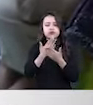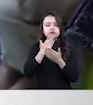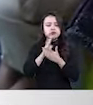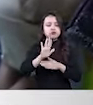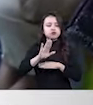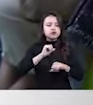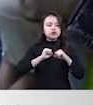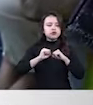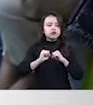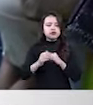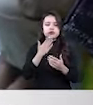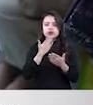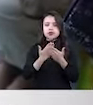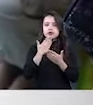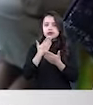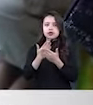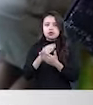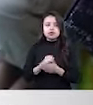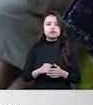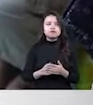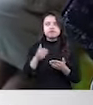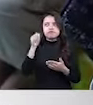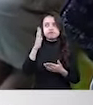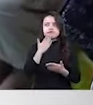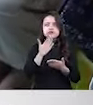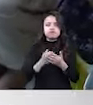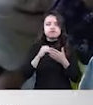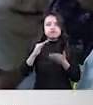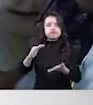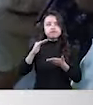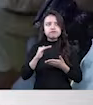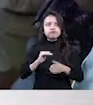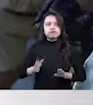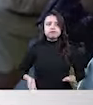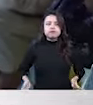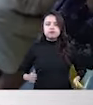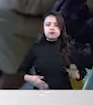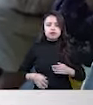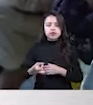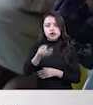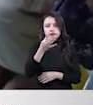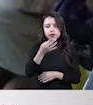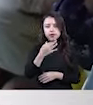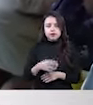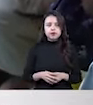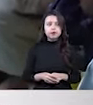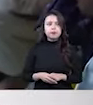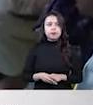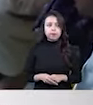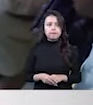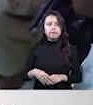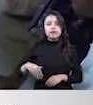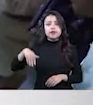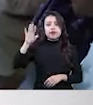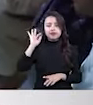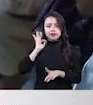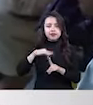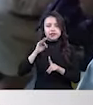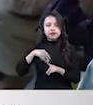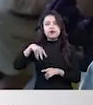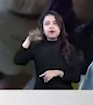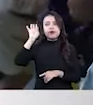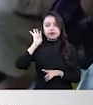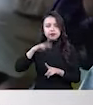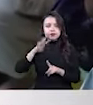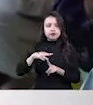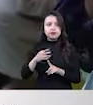y todo su personal. Gracias a Dios nos han entregado hasta el momento los medicamentos que teníamos pendientes de 3-4 meses atrás.